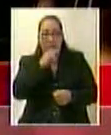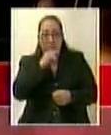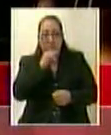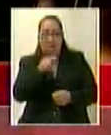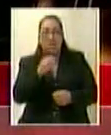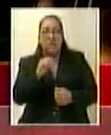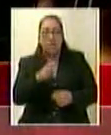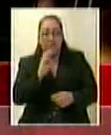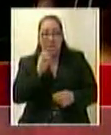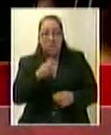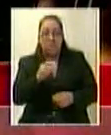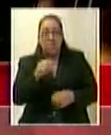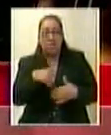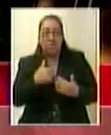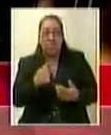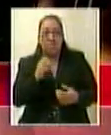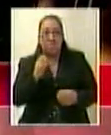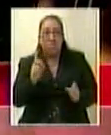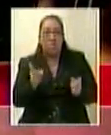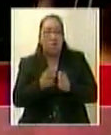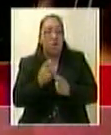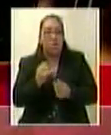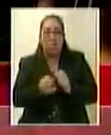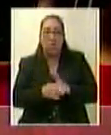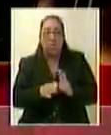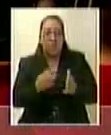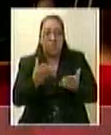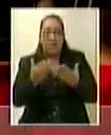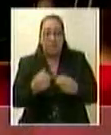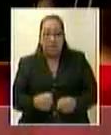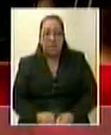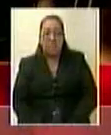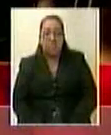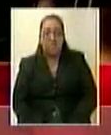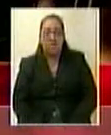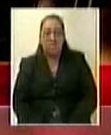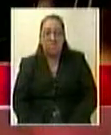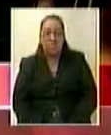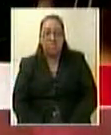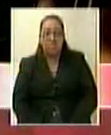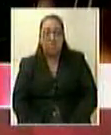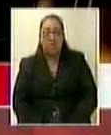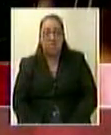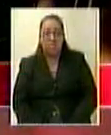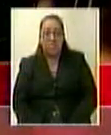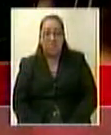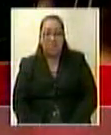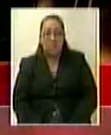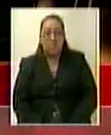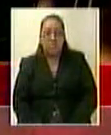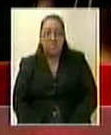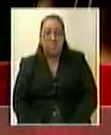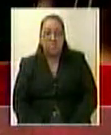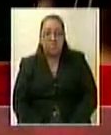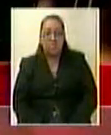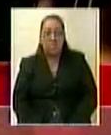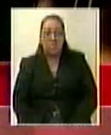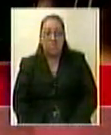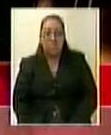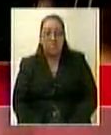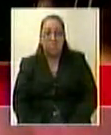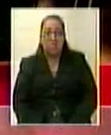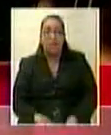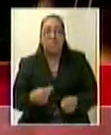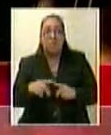ahí recién podemos concluir ir conversar pero sin embargo cuando más ya está en dirección